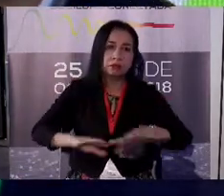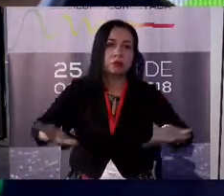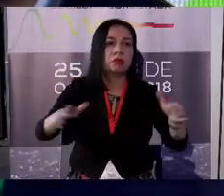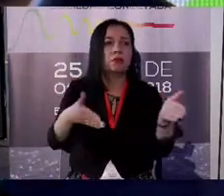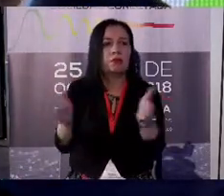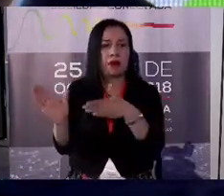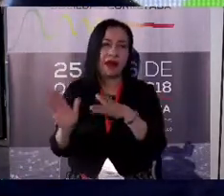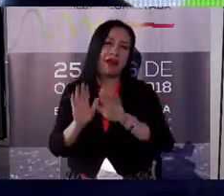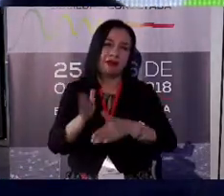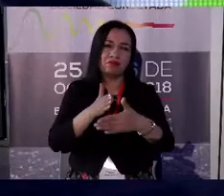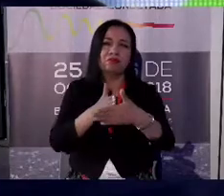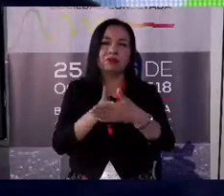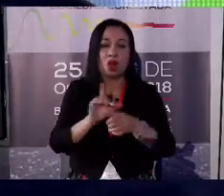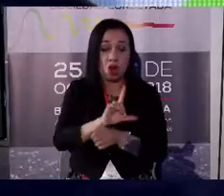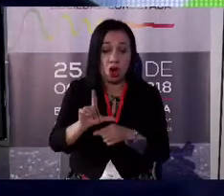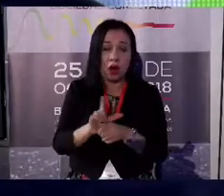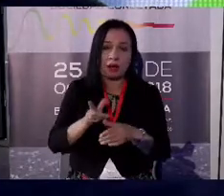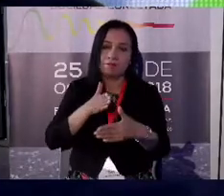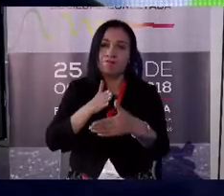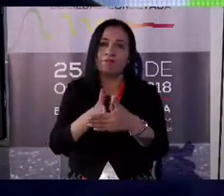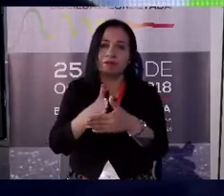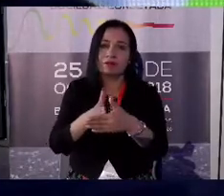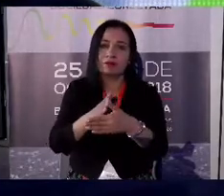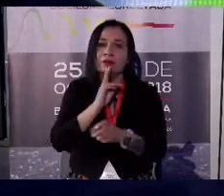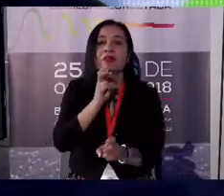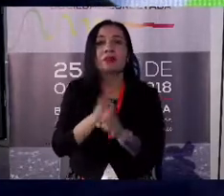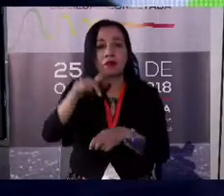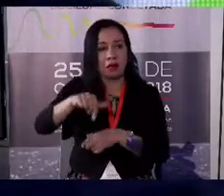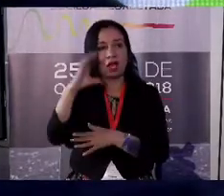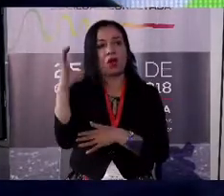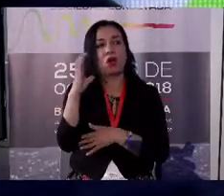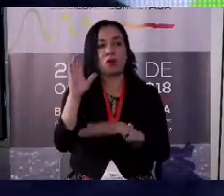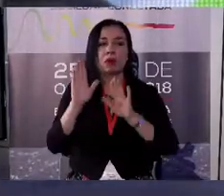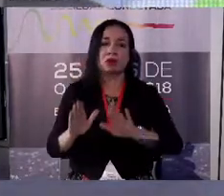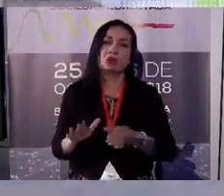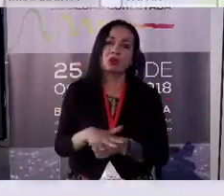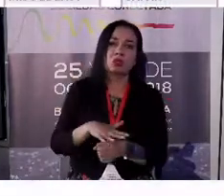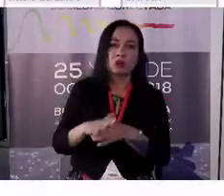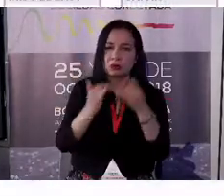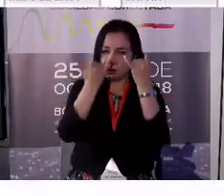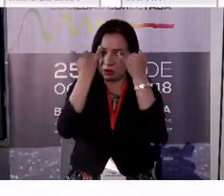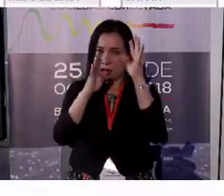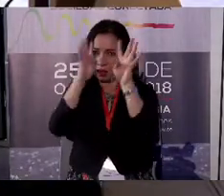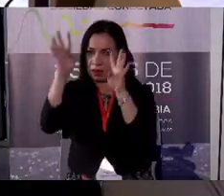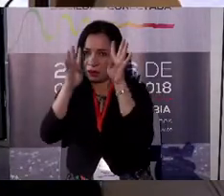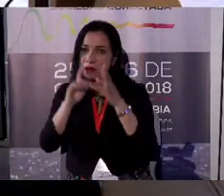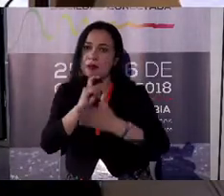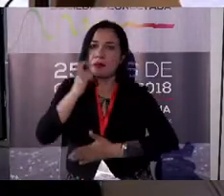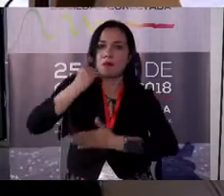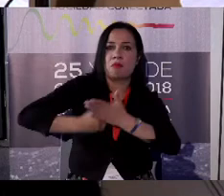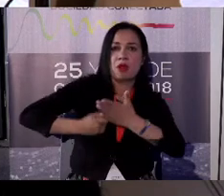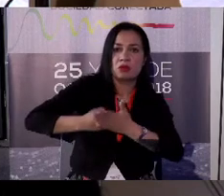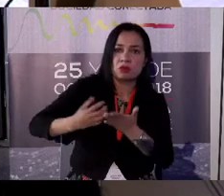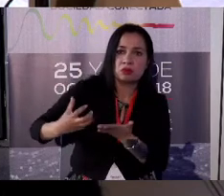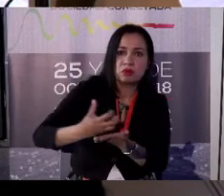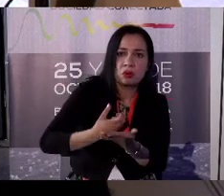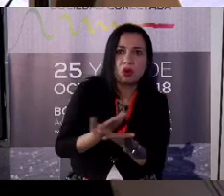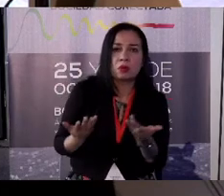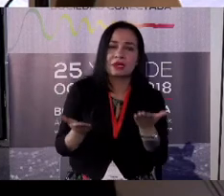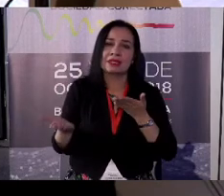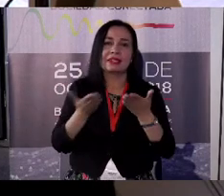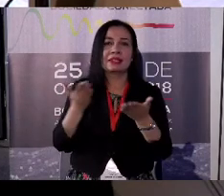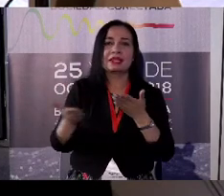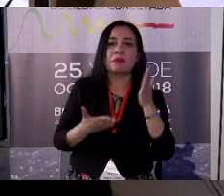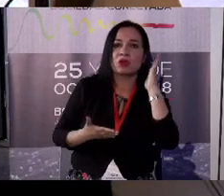local. Y eso, incluso en Colombia, de alguna manera bastante creativa, con impuestos a los servicios móviles